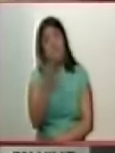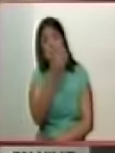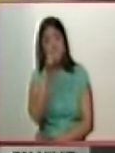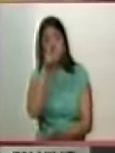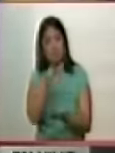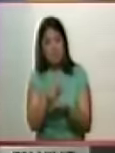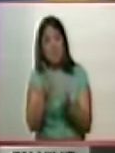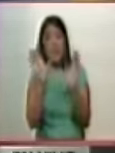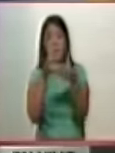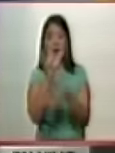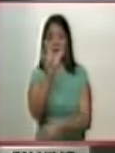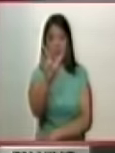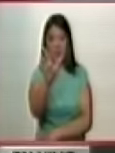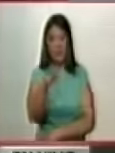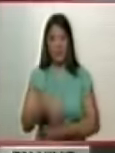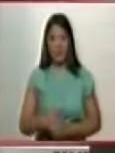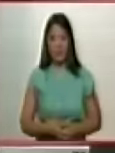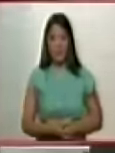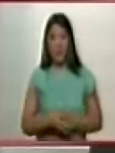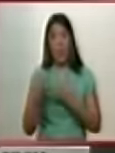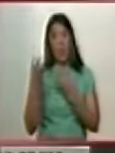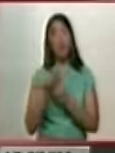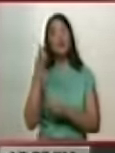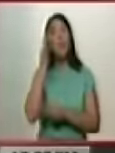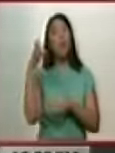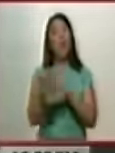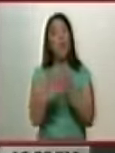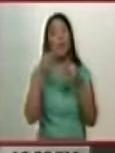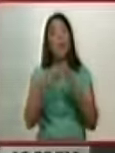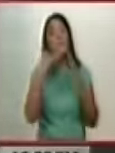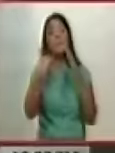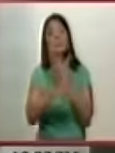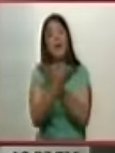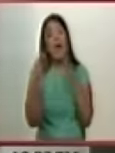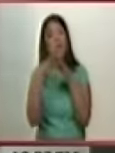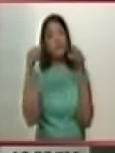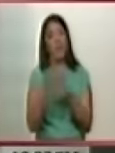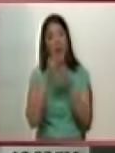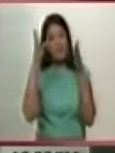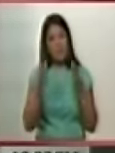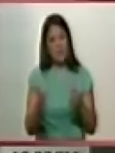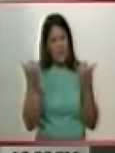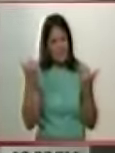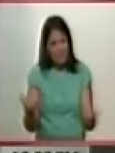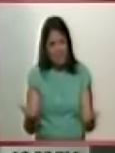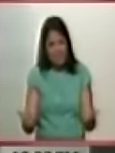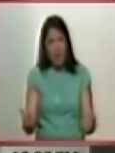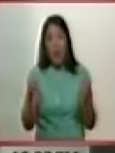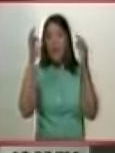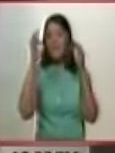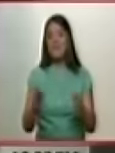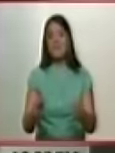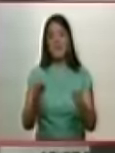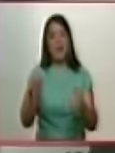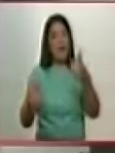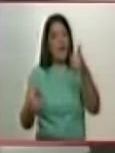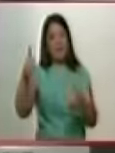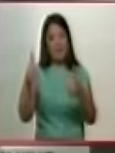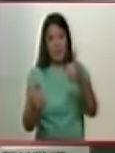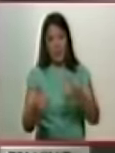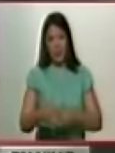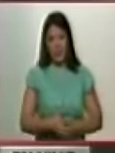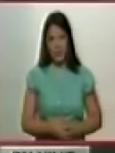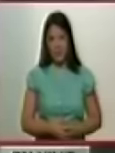representación del Partido Socialista Unido de Venezuela con la gobernadora, nos envió el mensaje a toda Venezuela hoy cuando se hace ya oficial esta postulación de nuestros candidatos de la